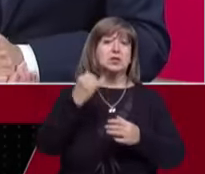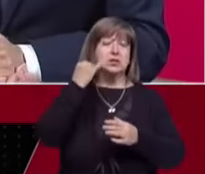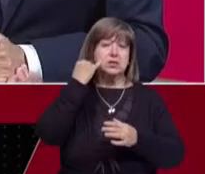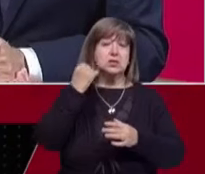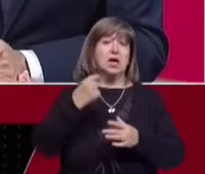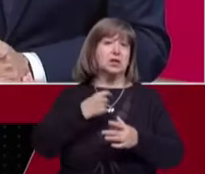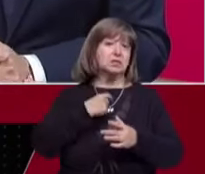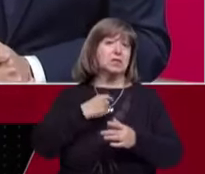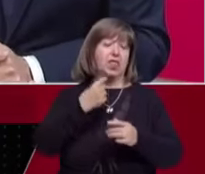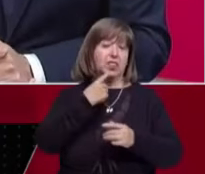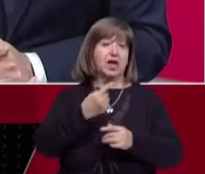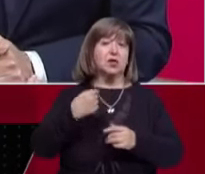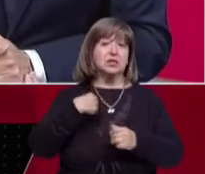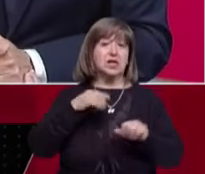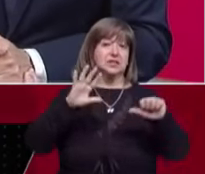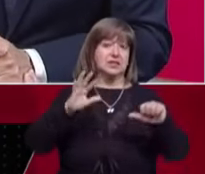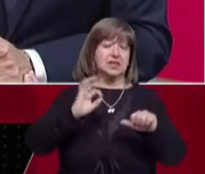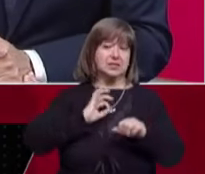sido reelecto por 6 años más.